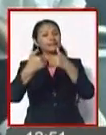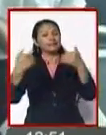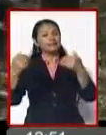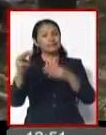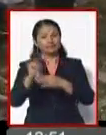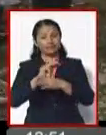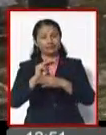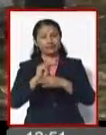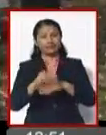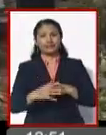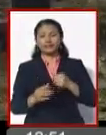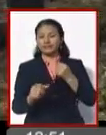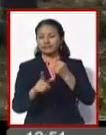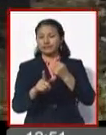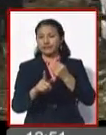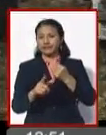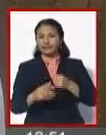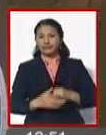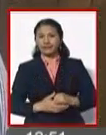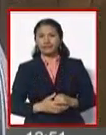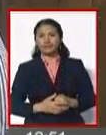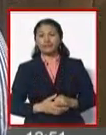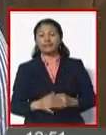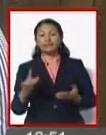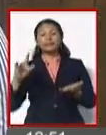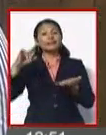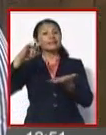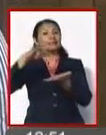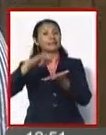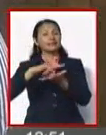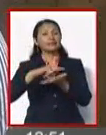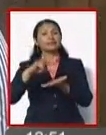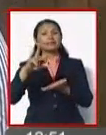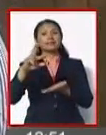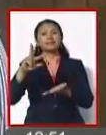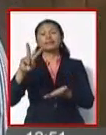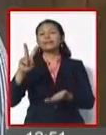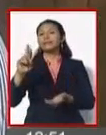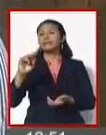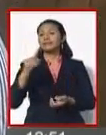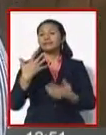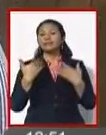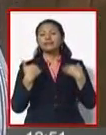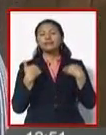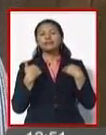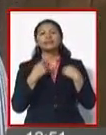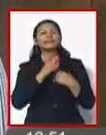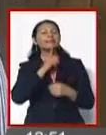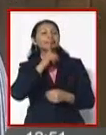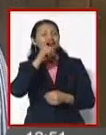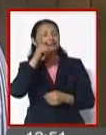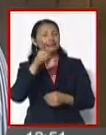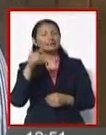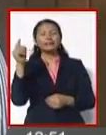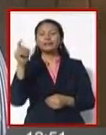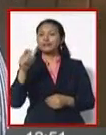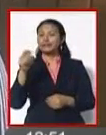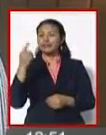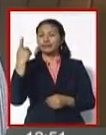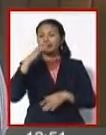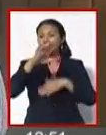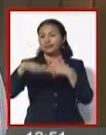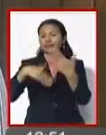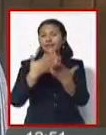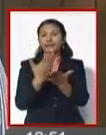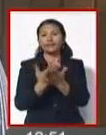el ministro cabeza de cartera. El aeropuerto Birubiru nos tiene que brindar las garantías necesarias